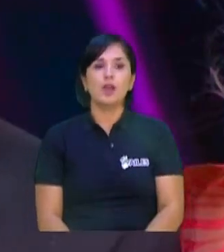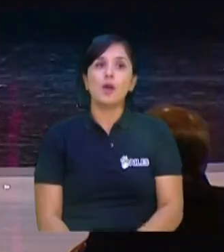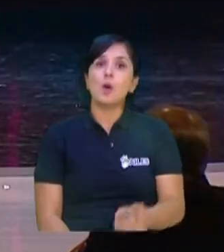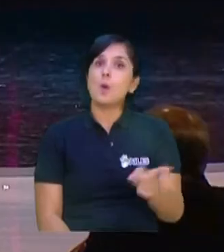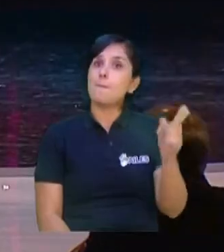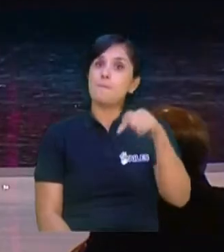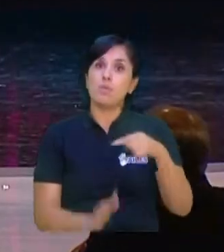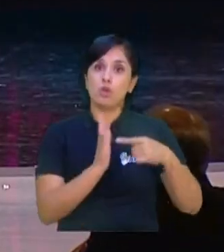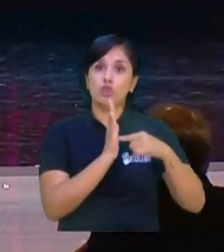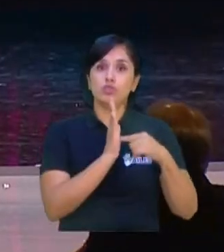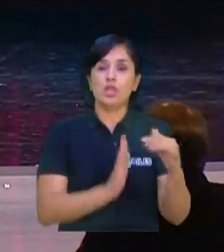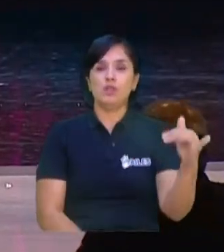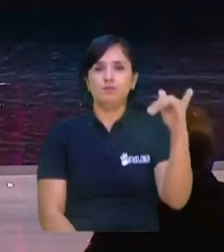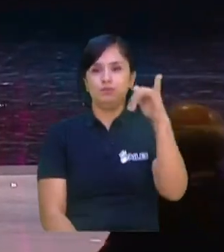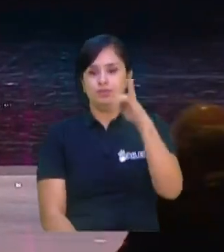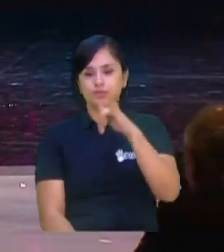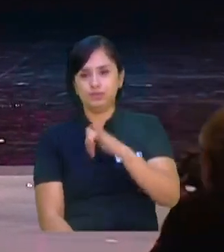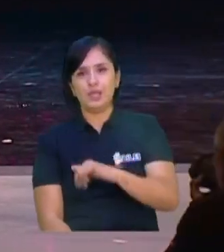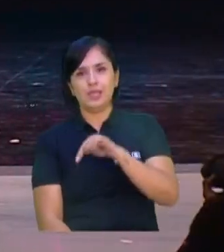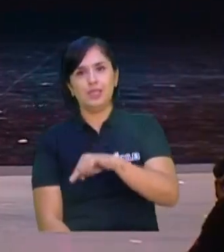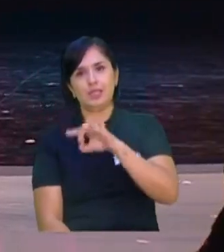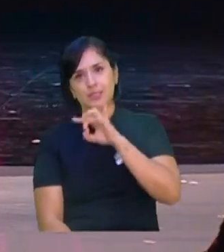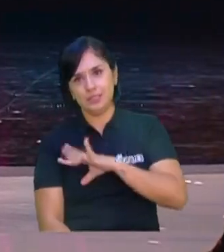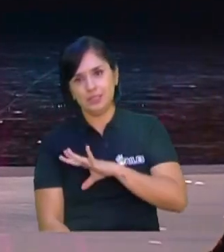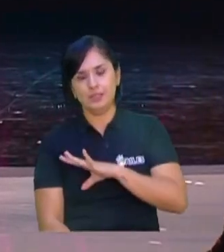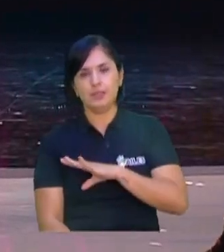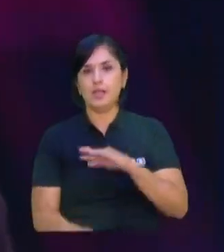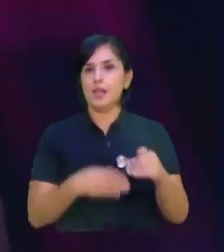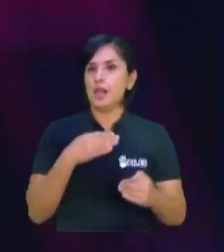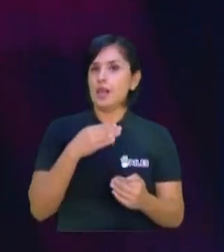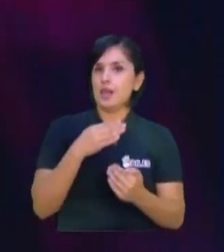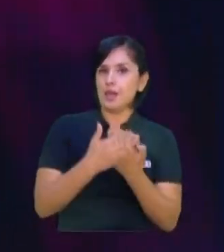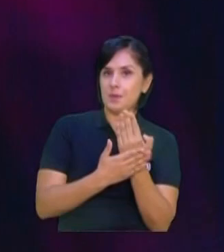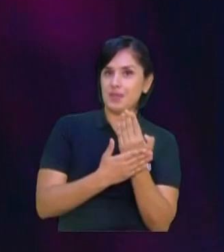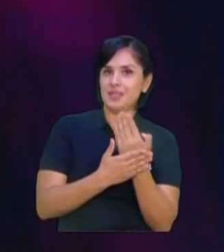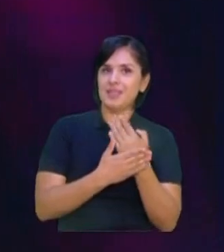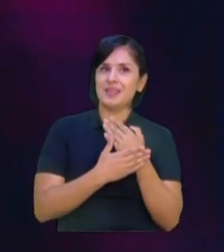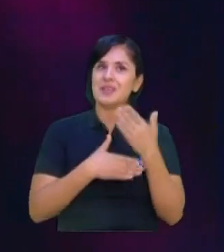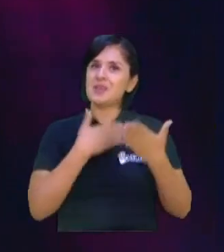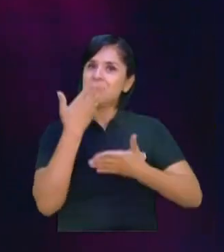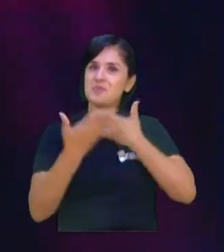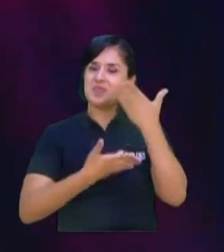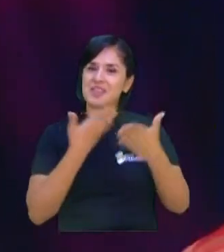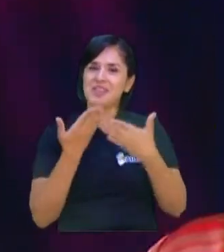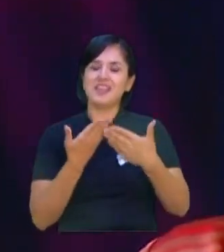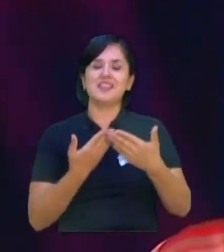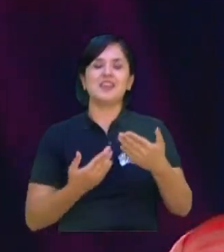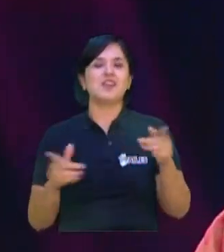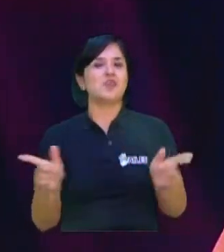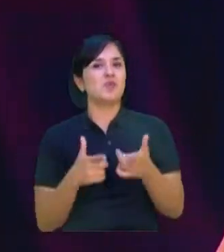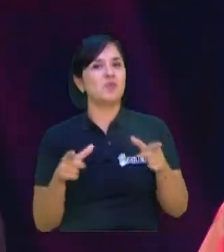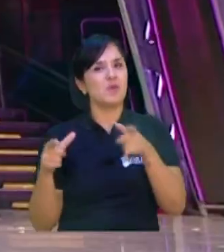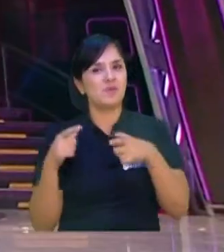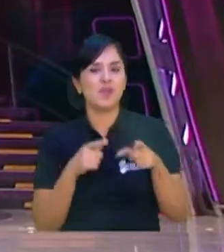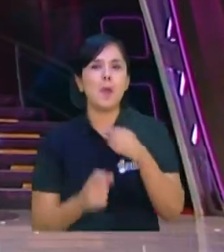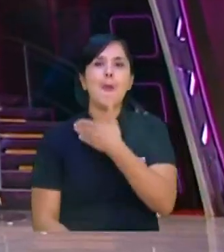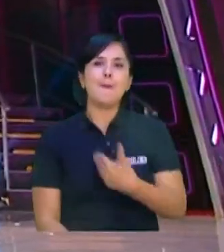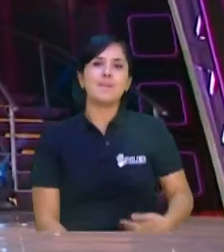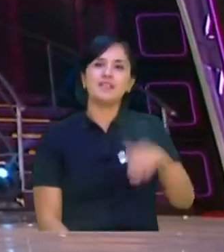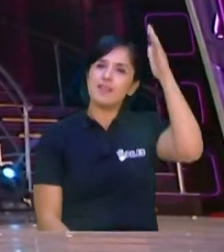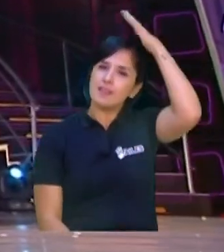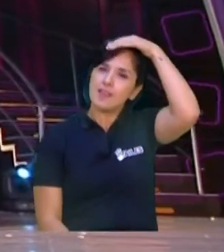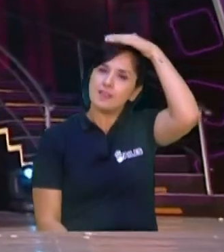llegando de Buenos Aires. Esta mañana me cantaron el cumpleaños feliz el presidente Trump, el presidente de China,